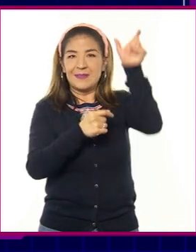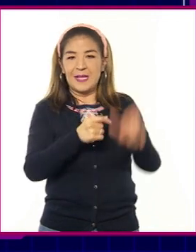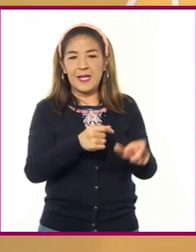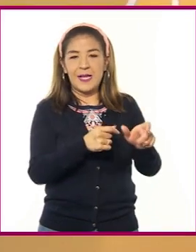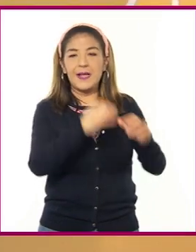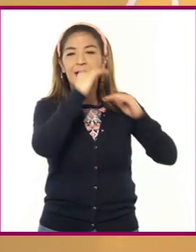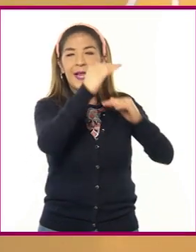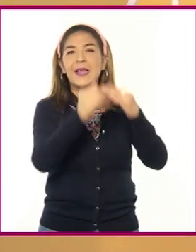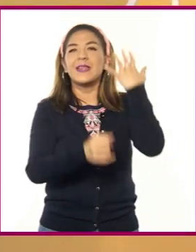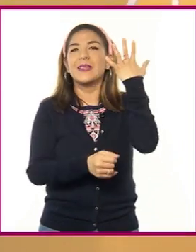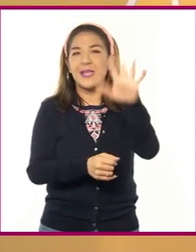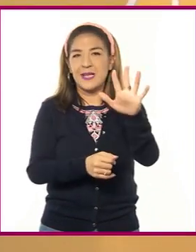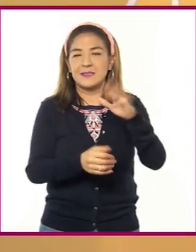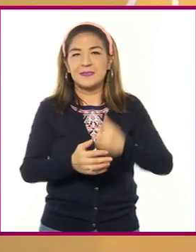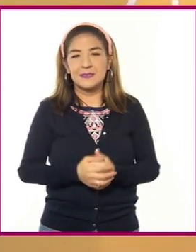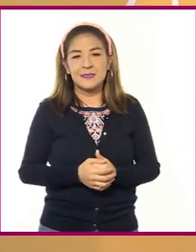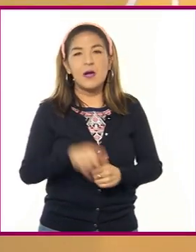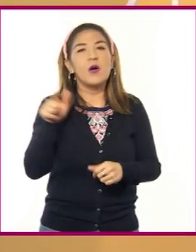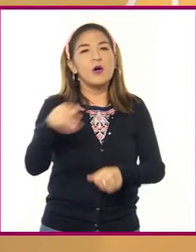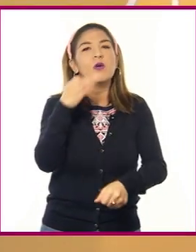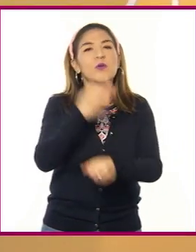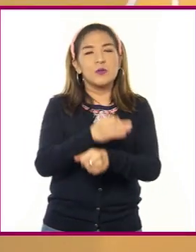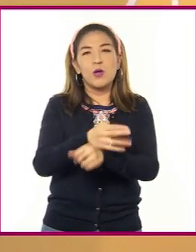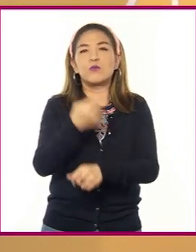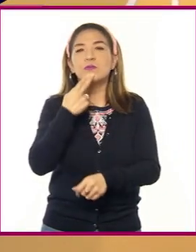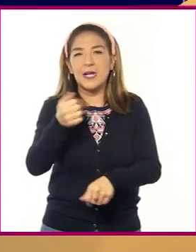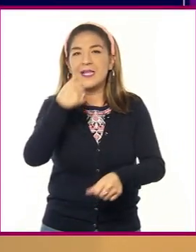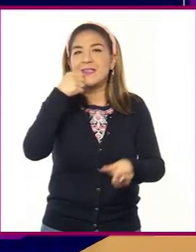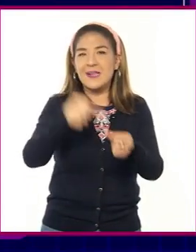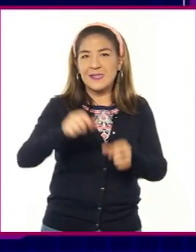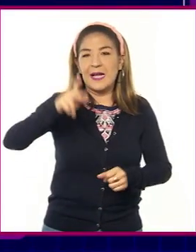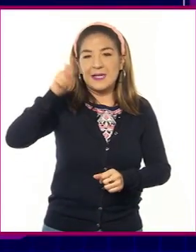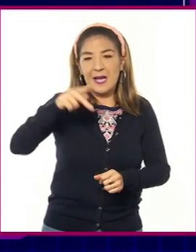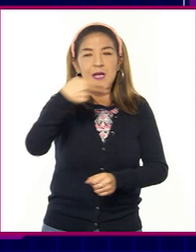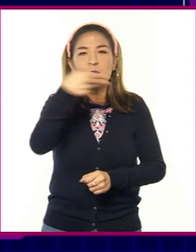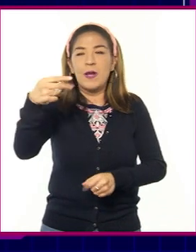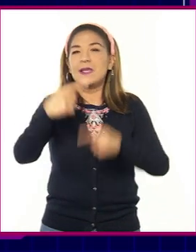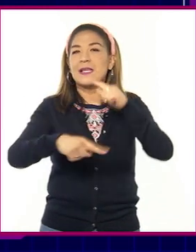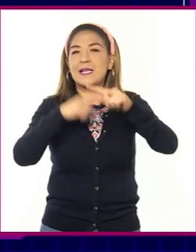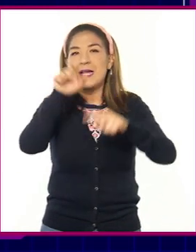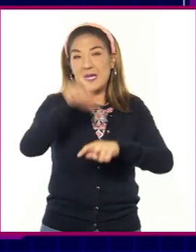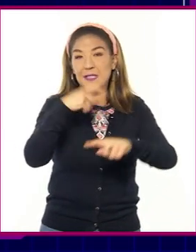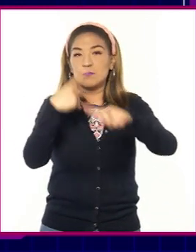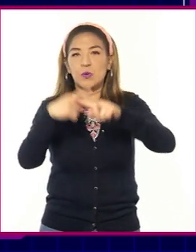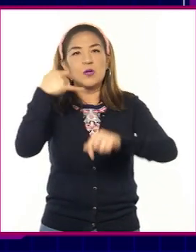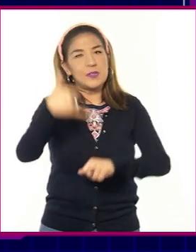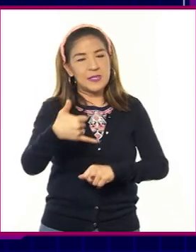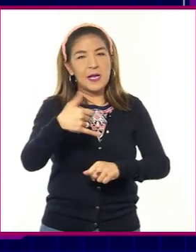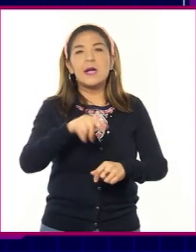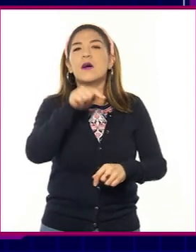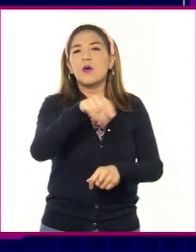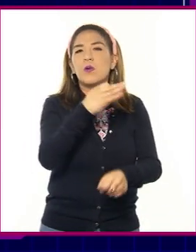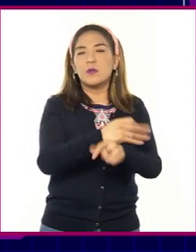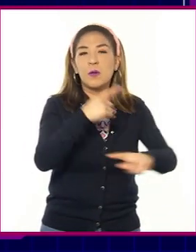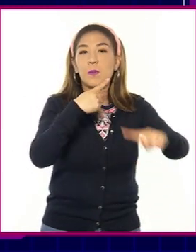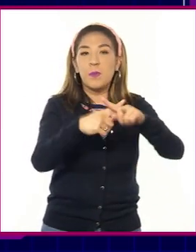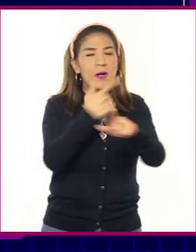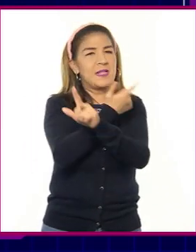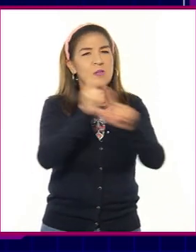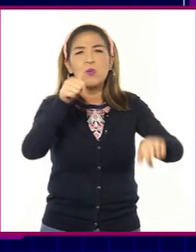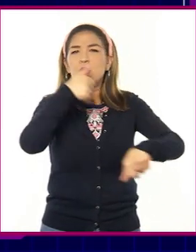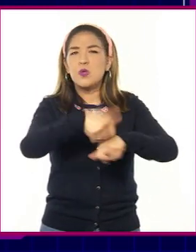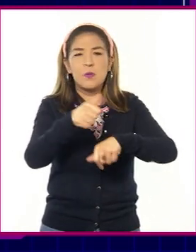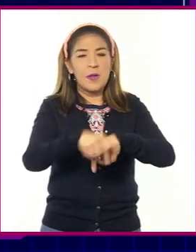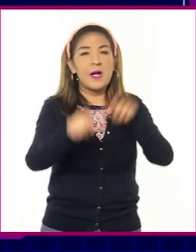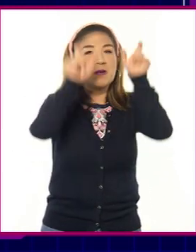10. Usamos la fórmula de la constante K igual a X por y si multiplicamos cualquiera o